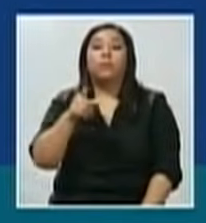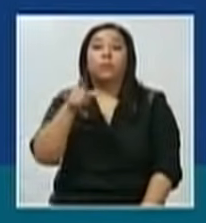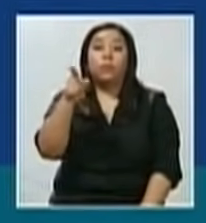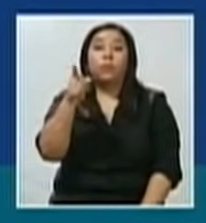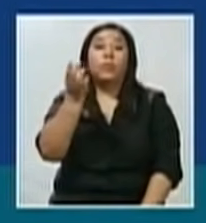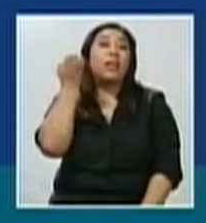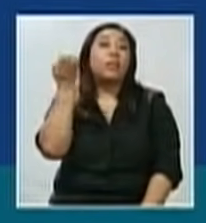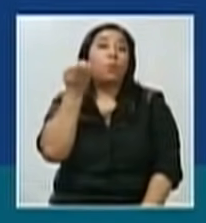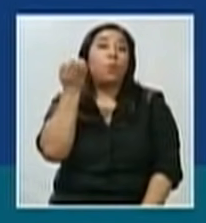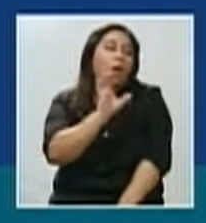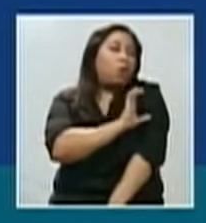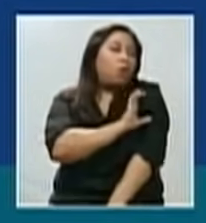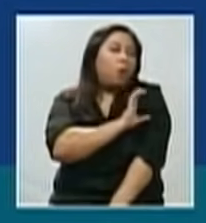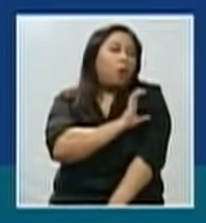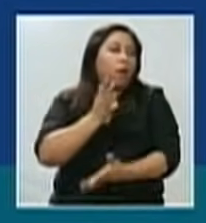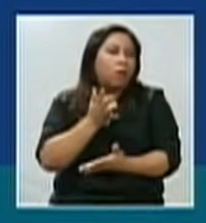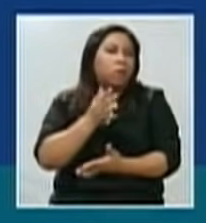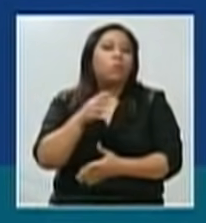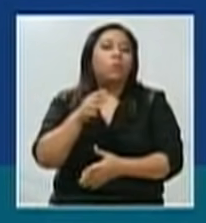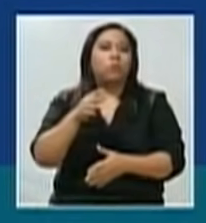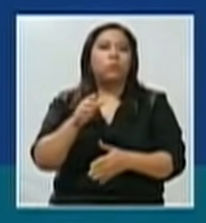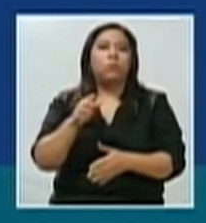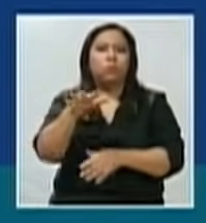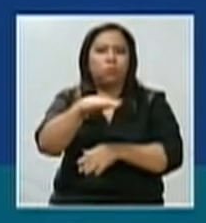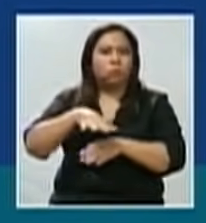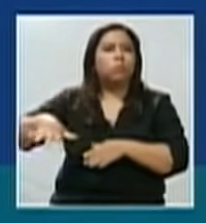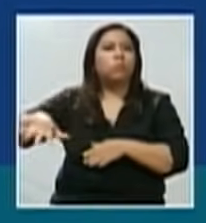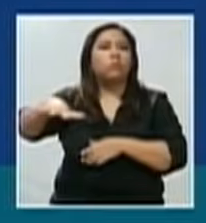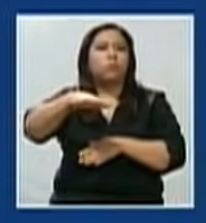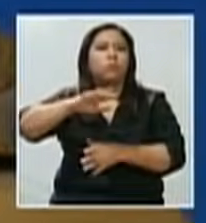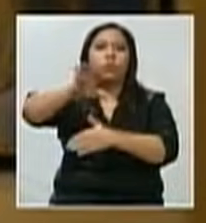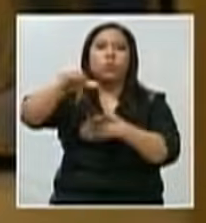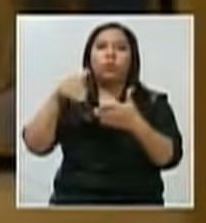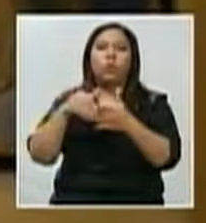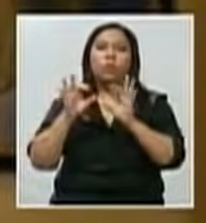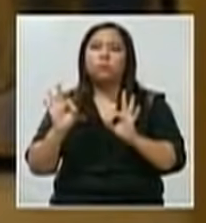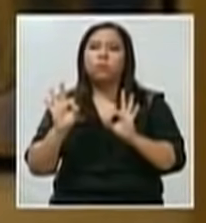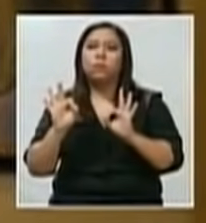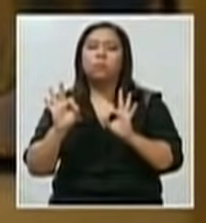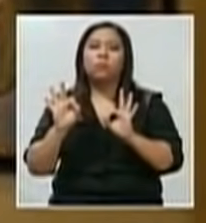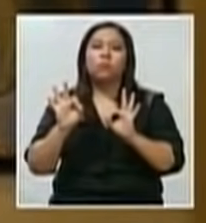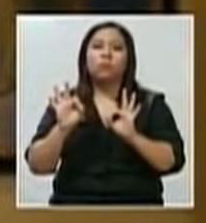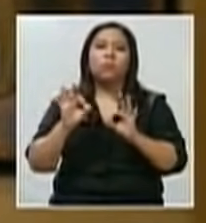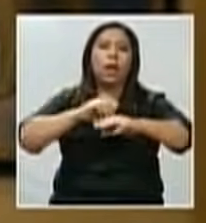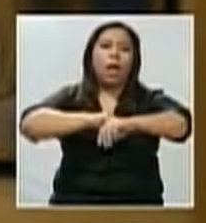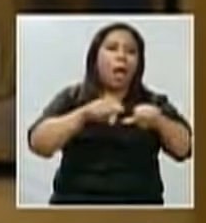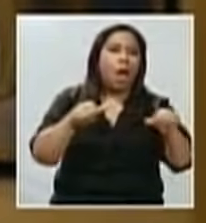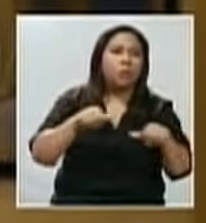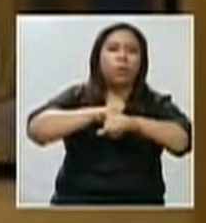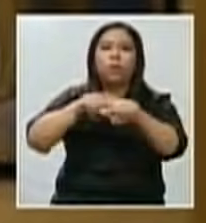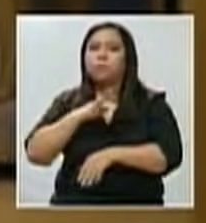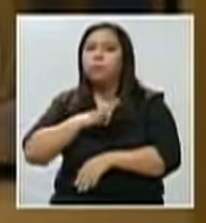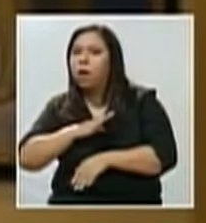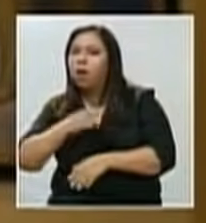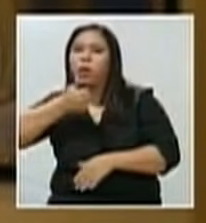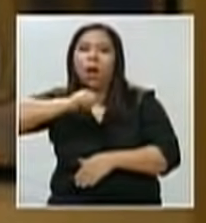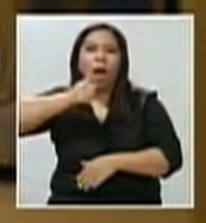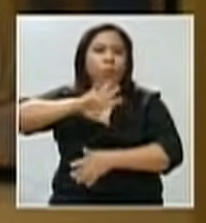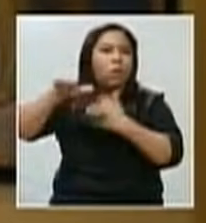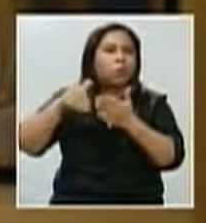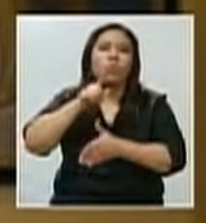con la infraestructura básica para la reapertura. Cada centro educativo debe